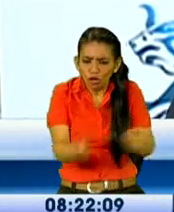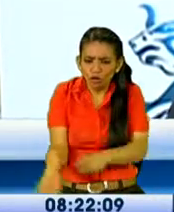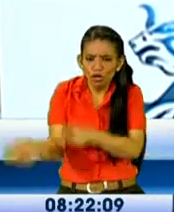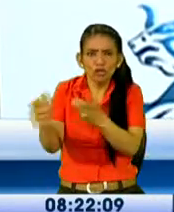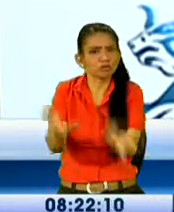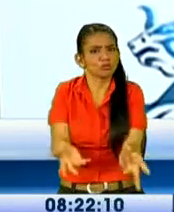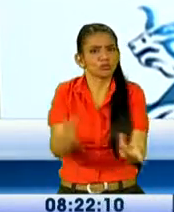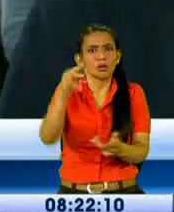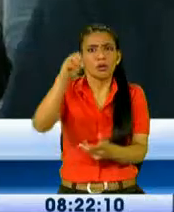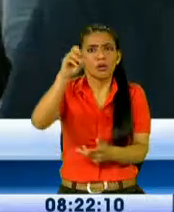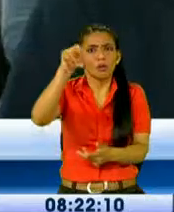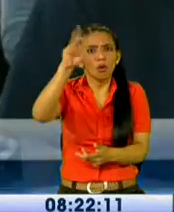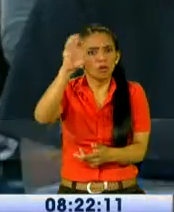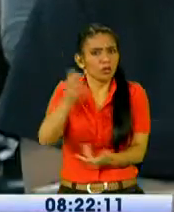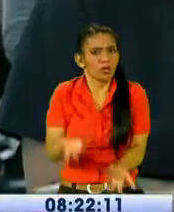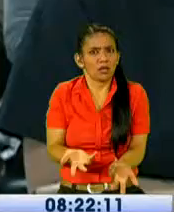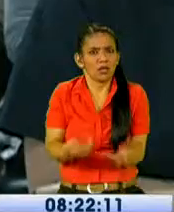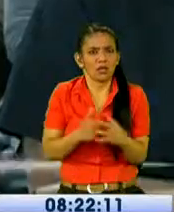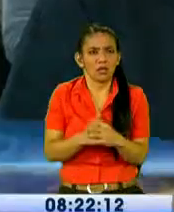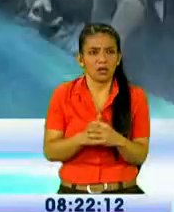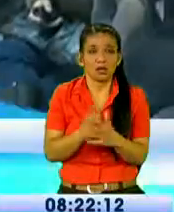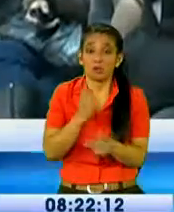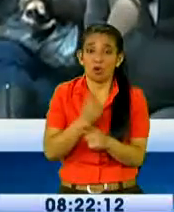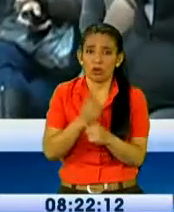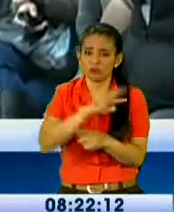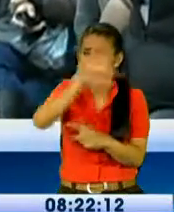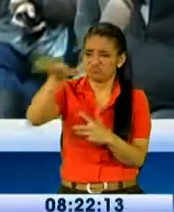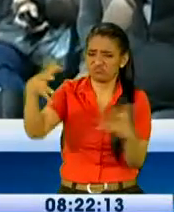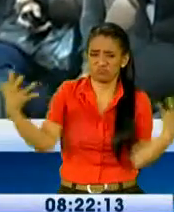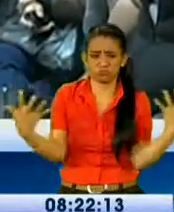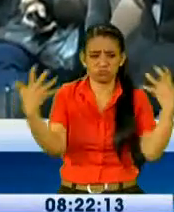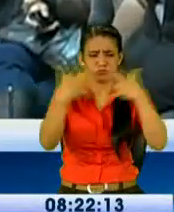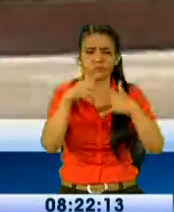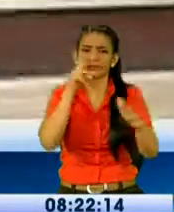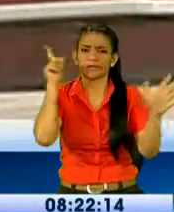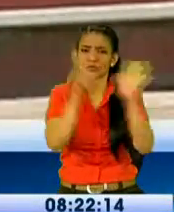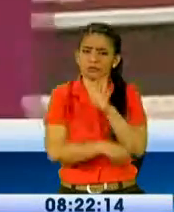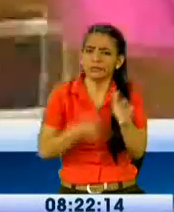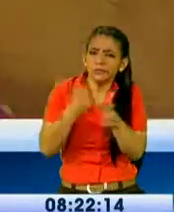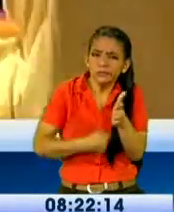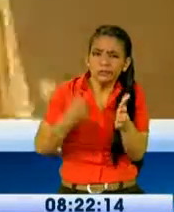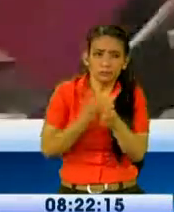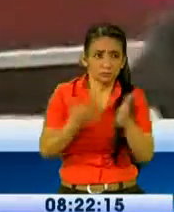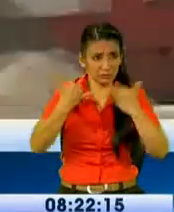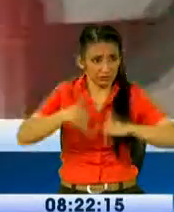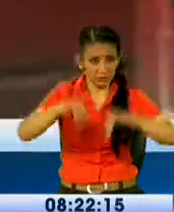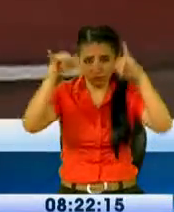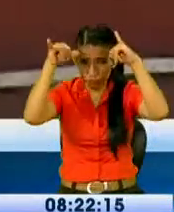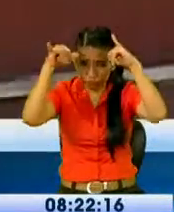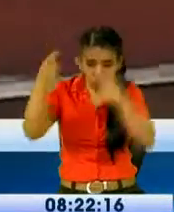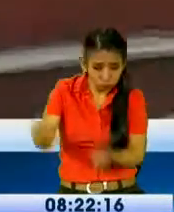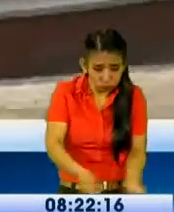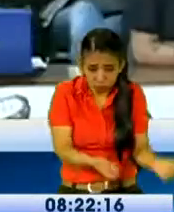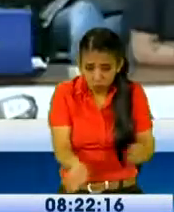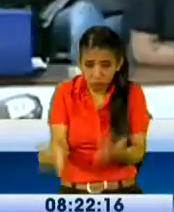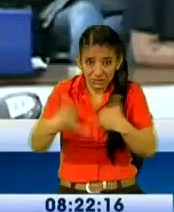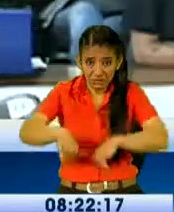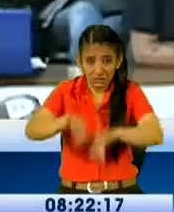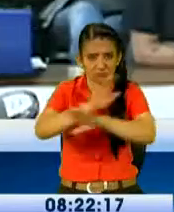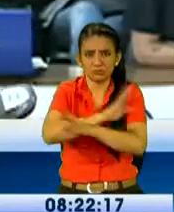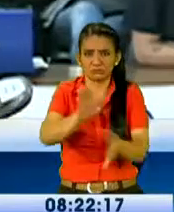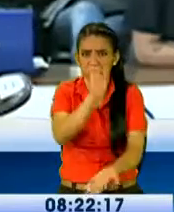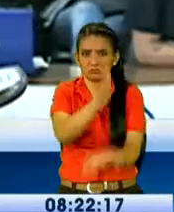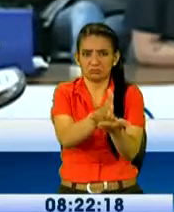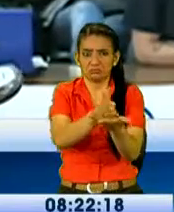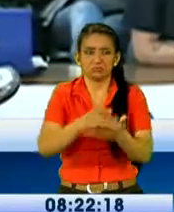Belmonte. Es por ello que se han unido para denunciar y batallar para evitar que se continúe con las corridas de toros en la ciudad.